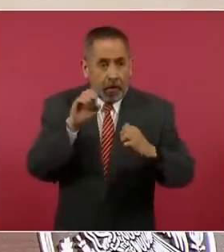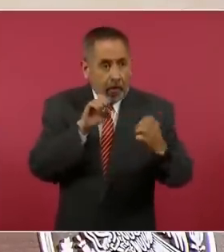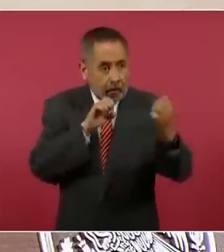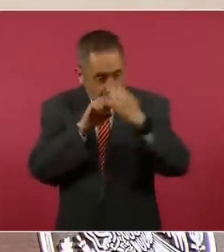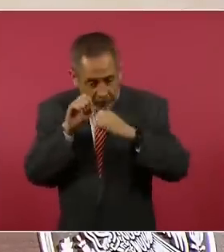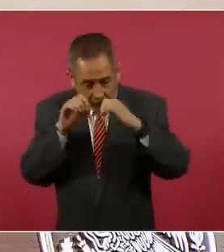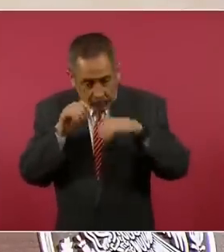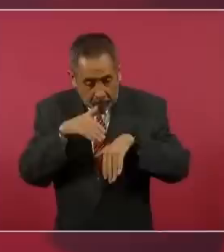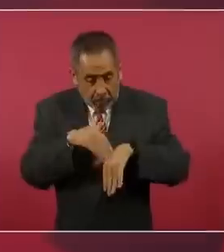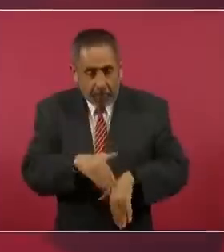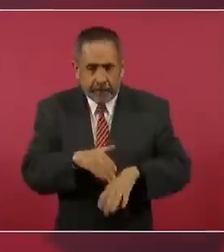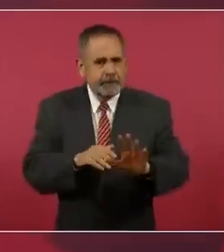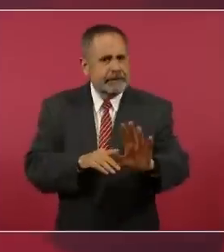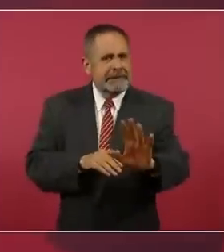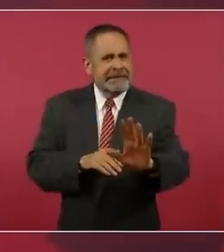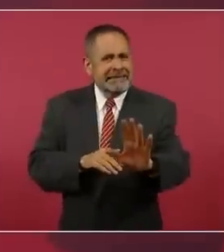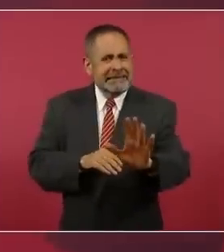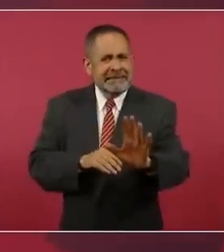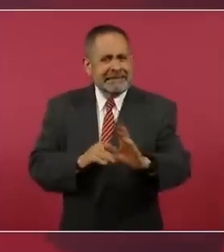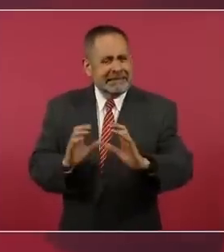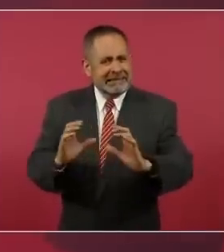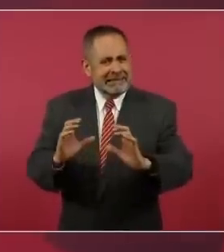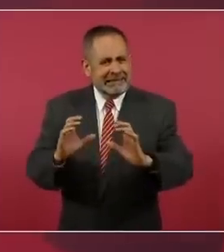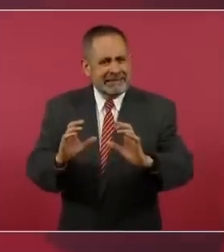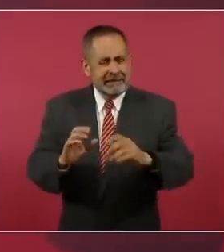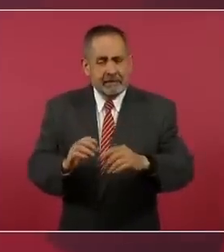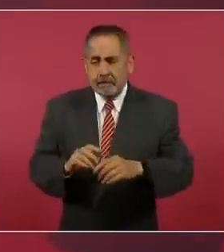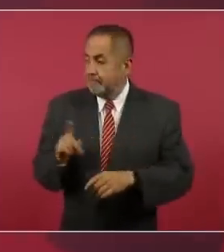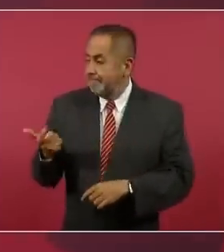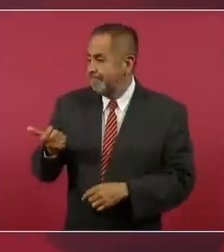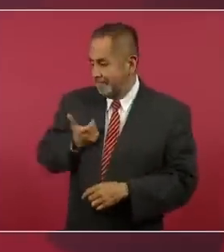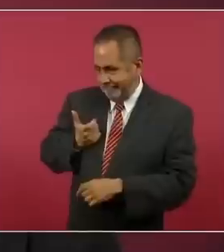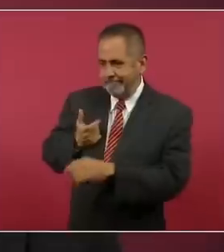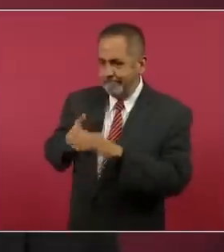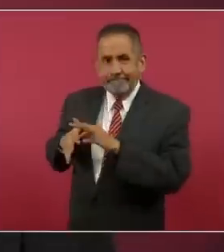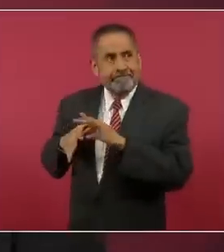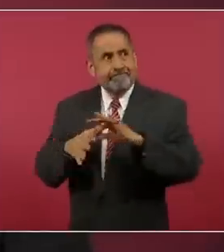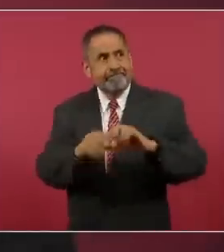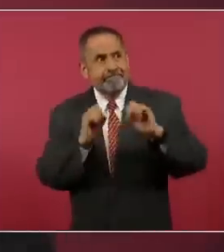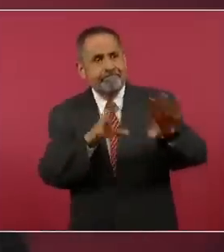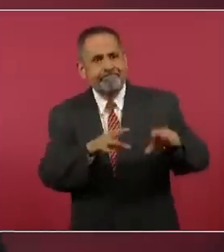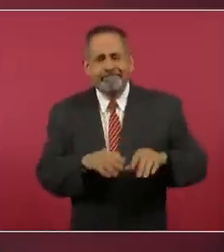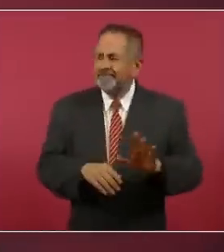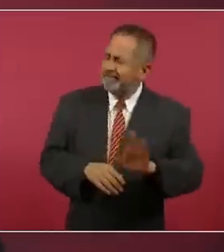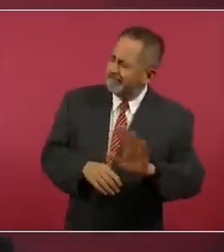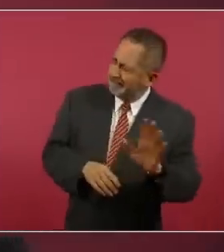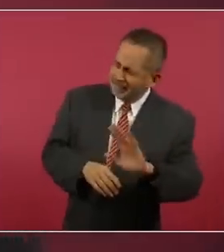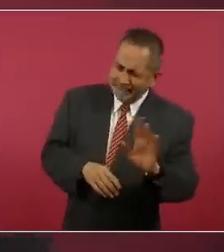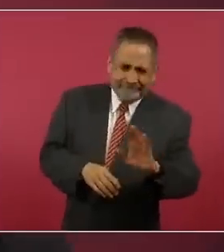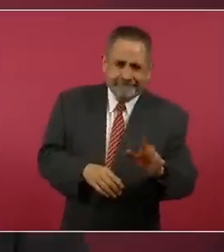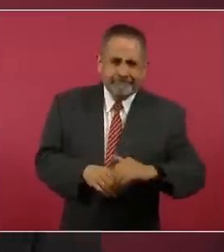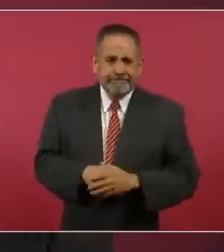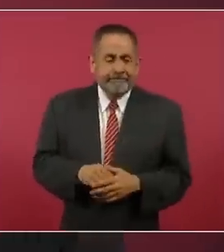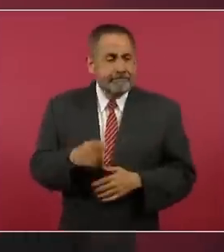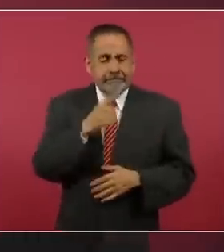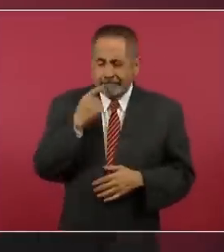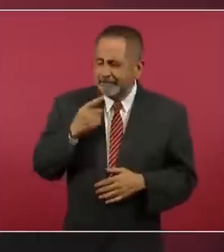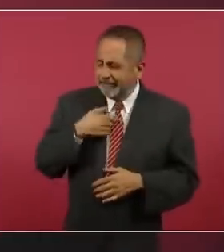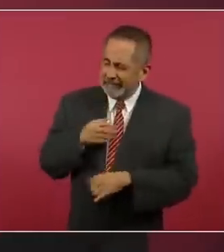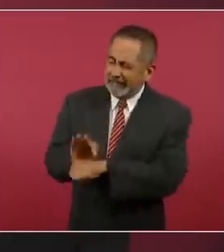que no se dejen extorsionar por coyotes,